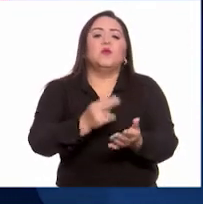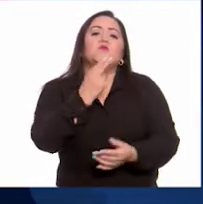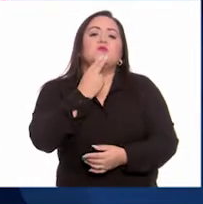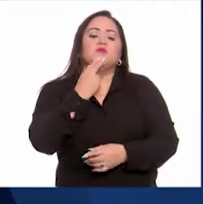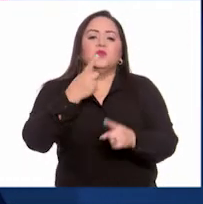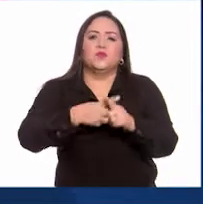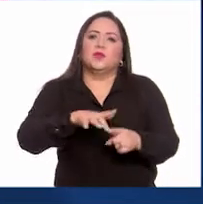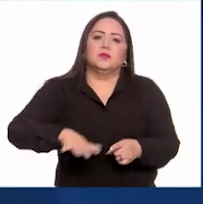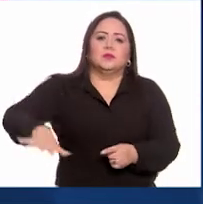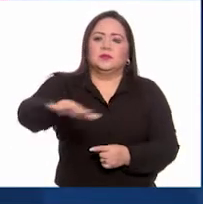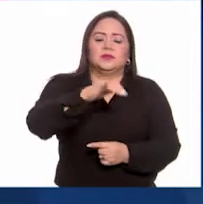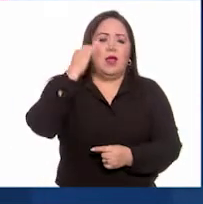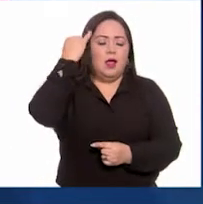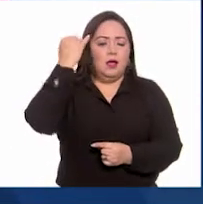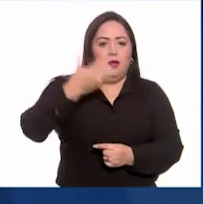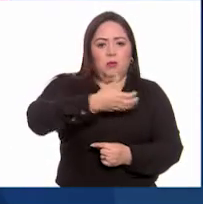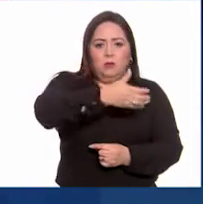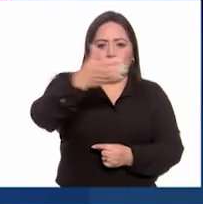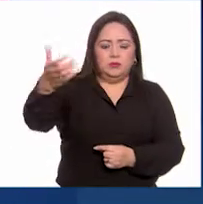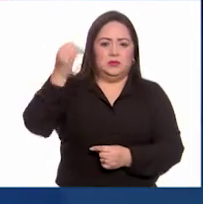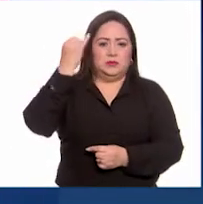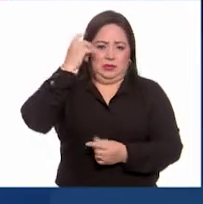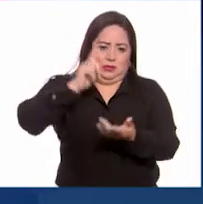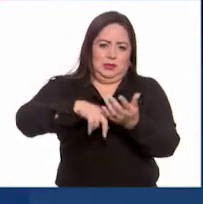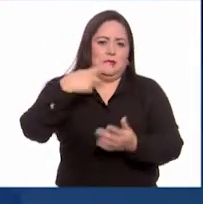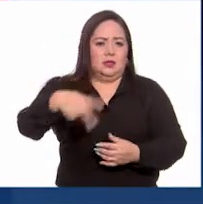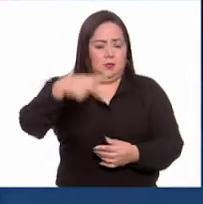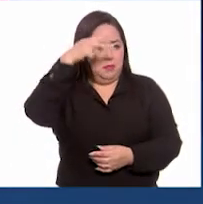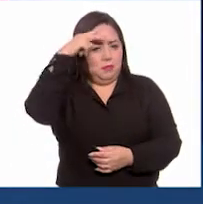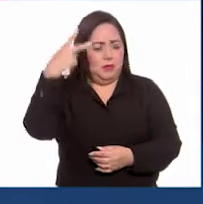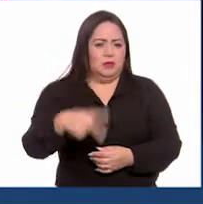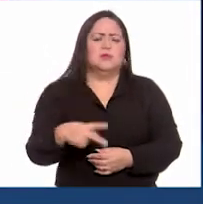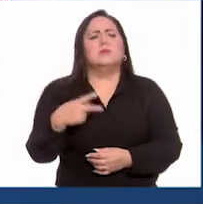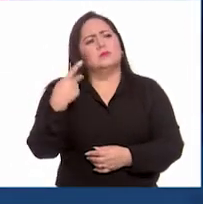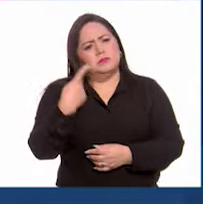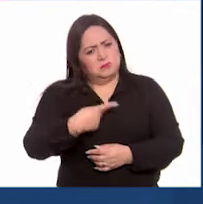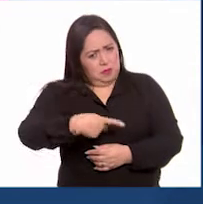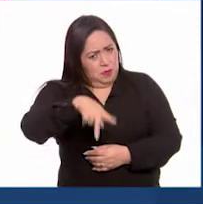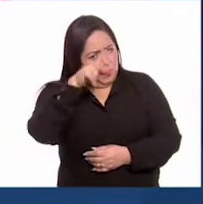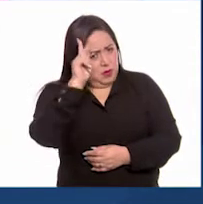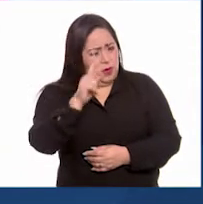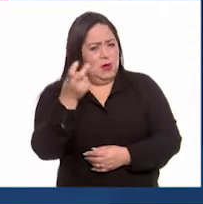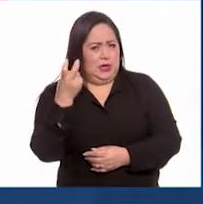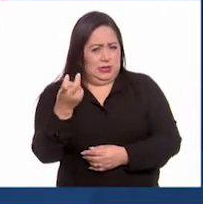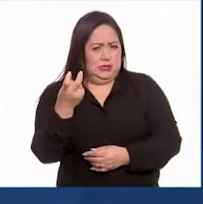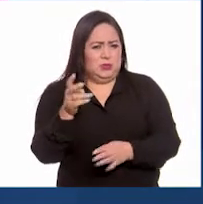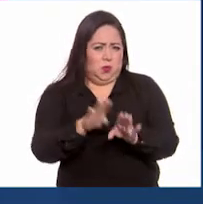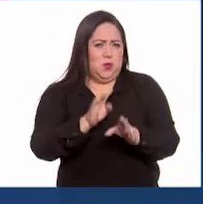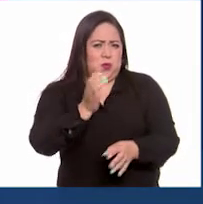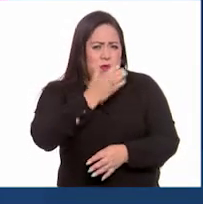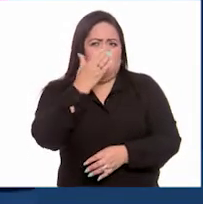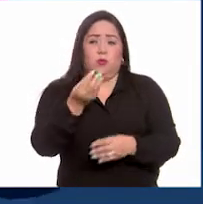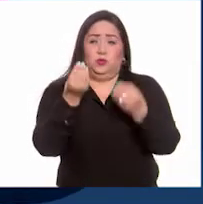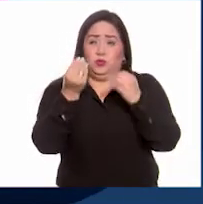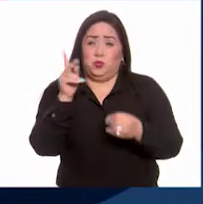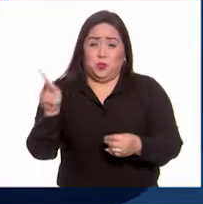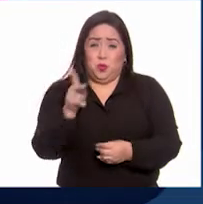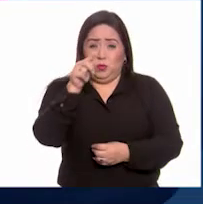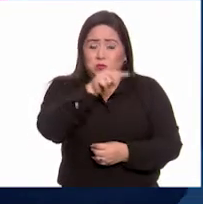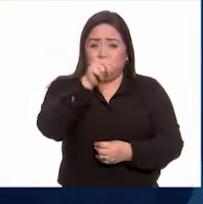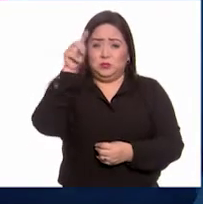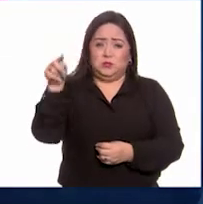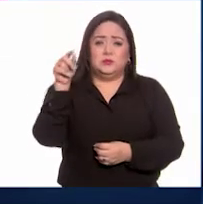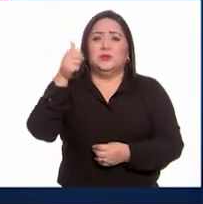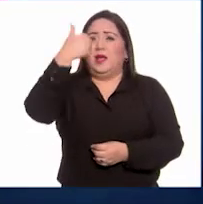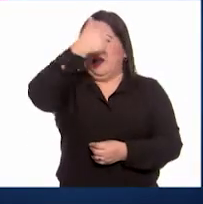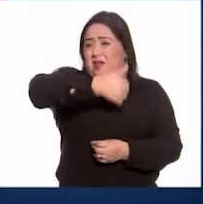por las comunidades campesinas e indígenas de México. Pero aunque es una práctica común a muchos pueblos,